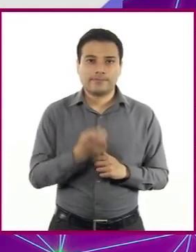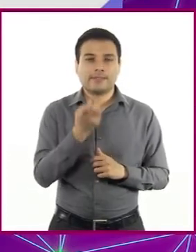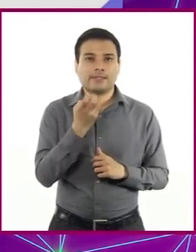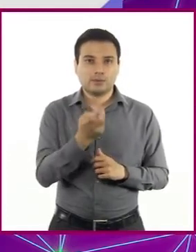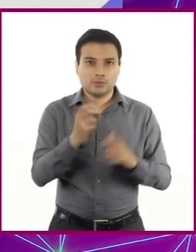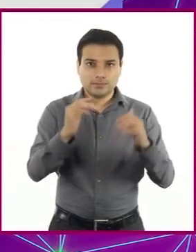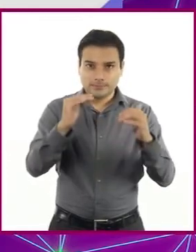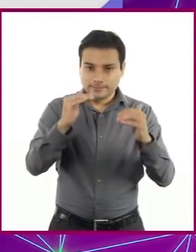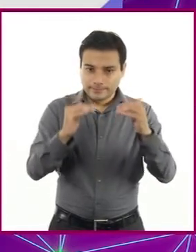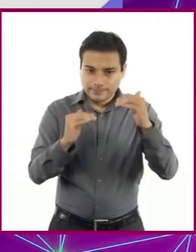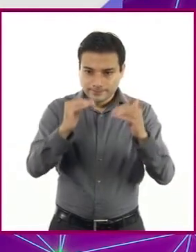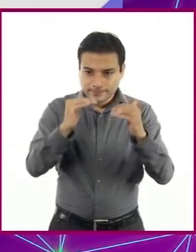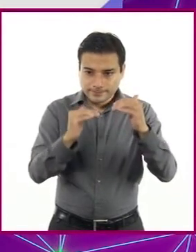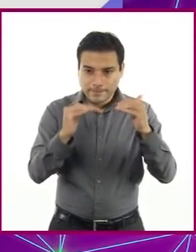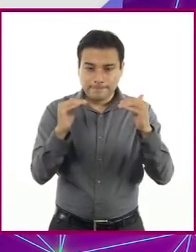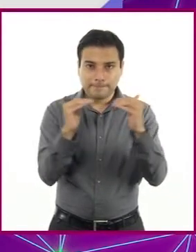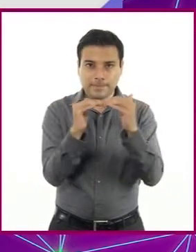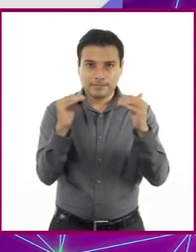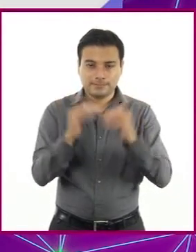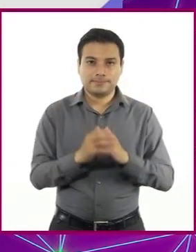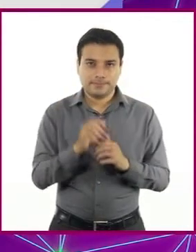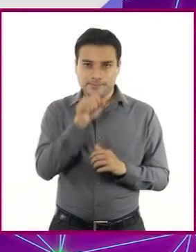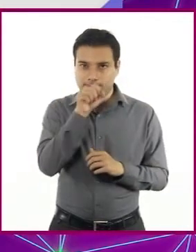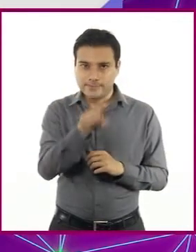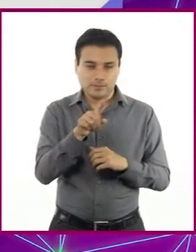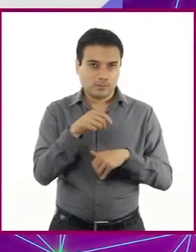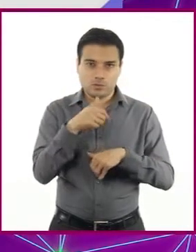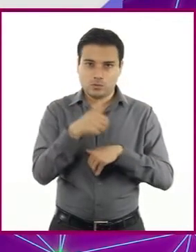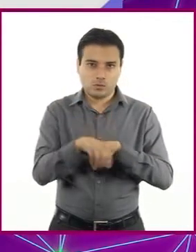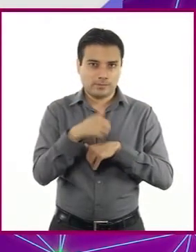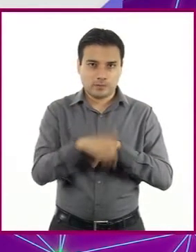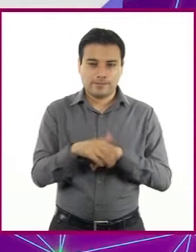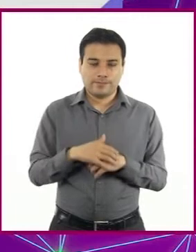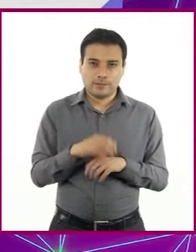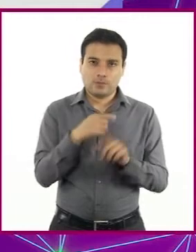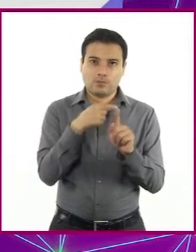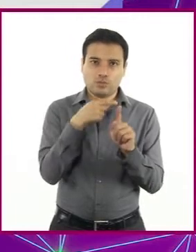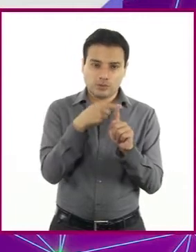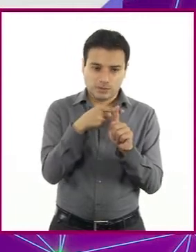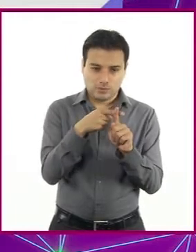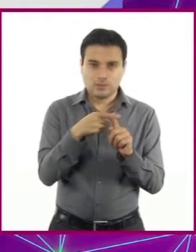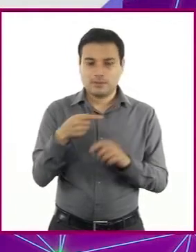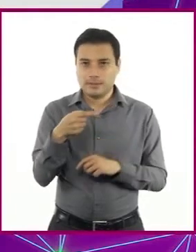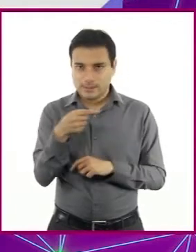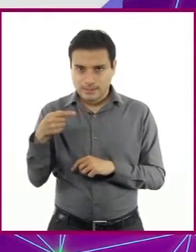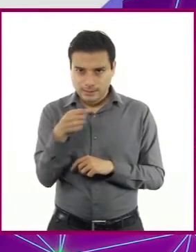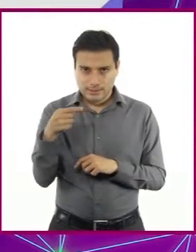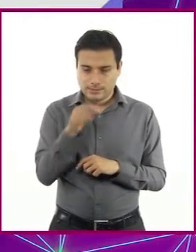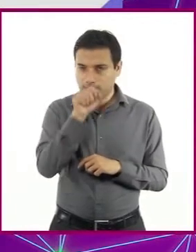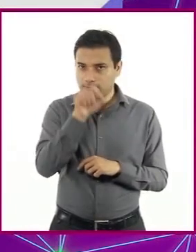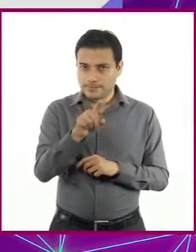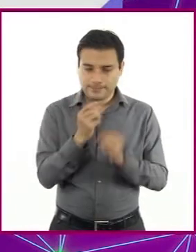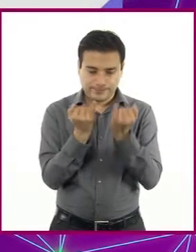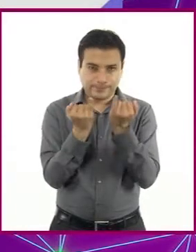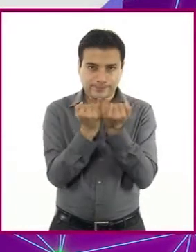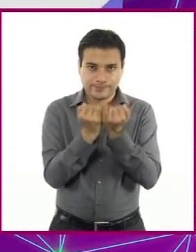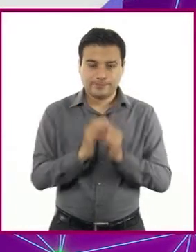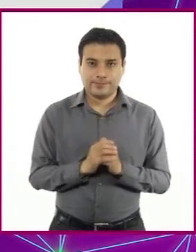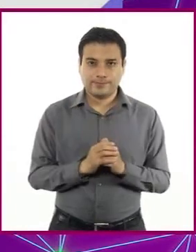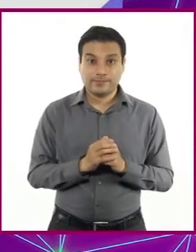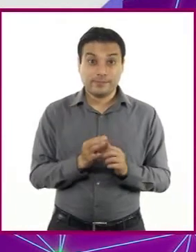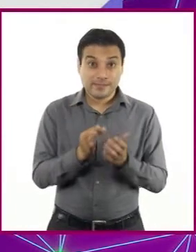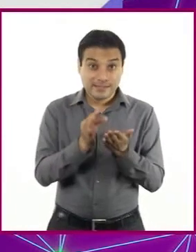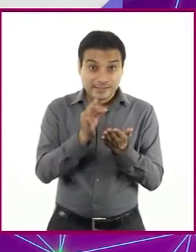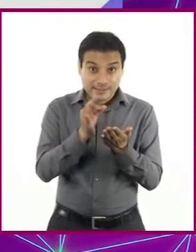cargas eléctricas, que tienen el mismo número de cargas positivas que negativas en el compuesto. El hierro,